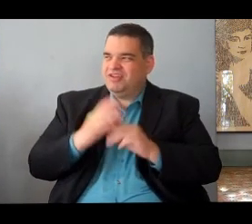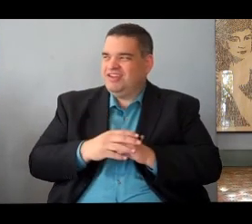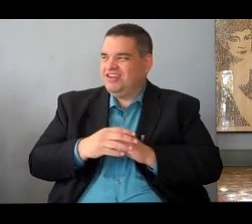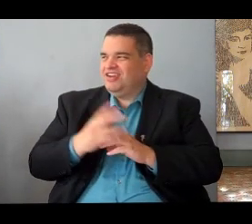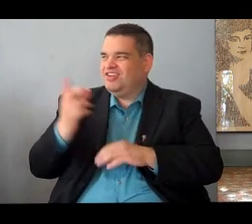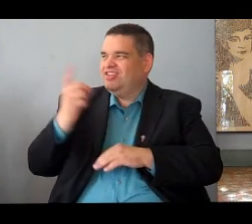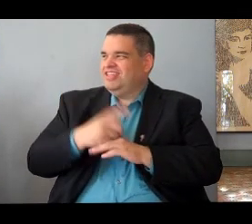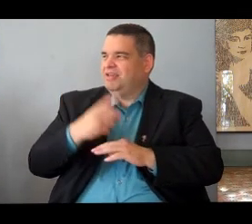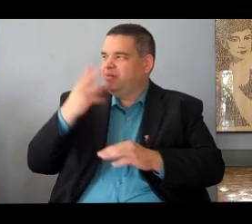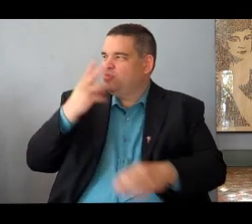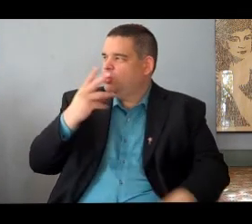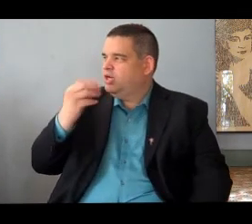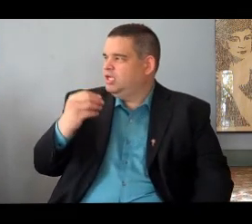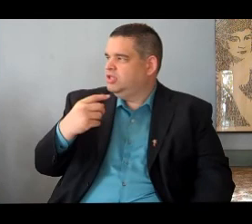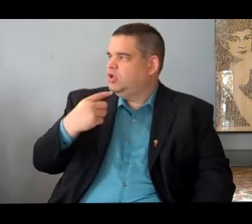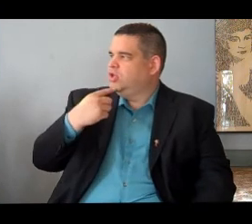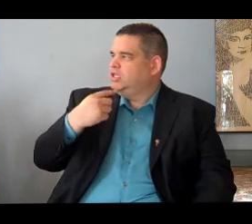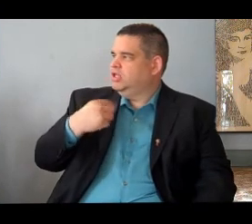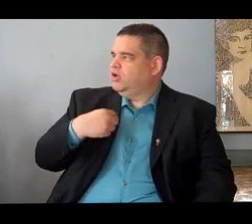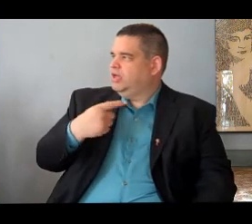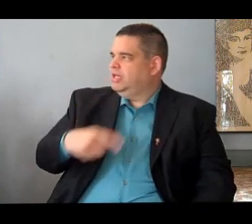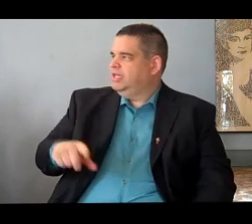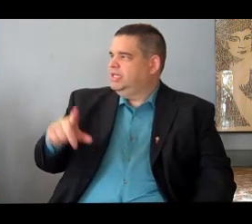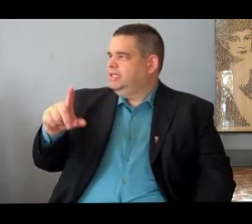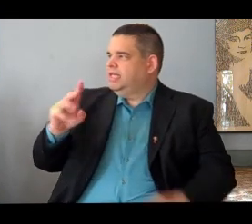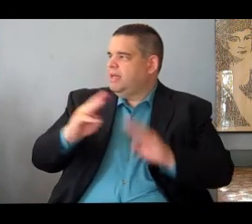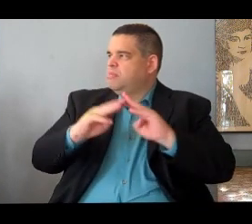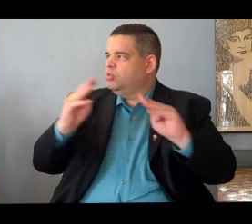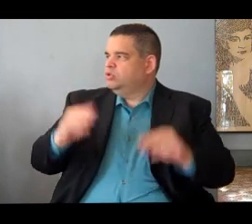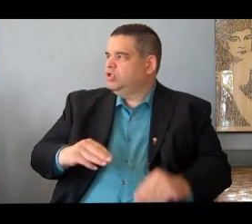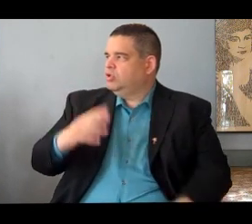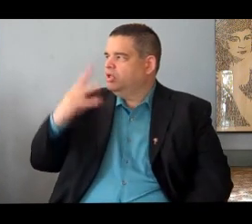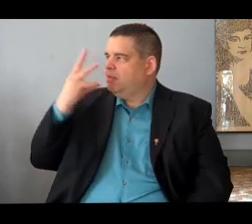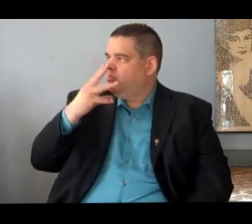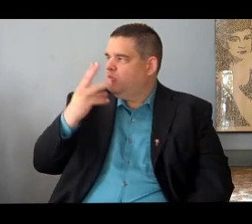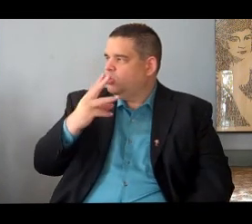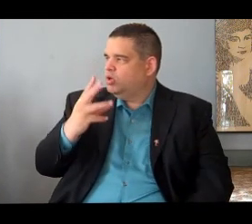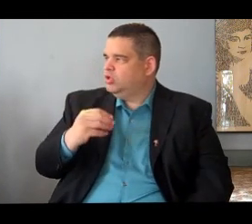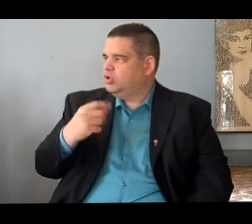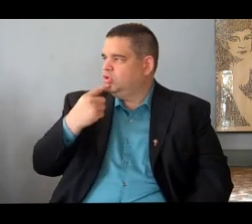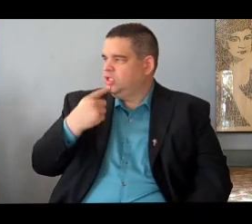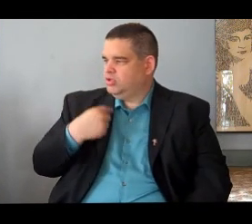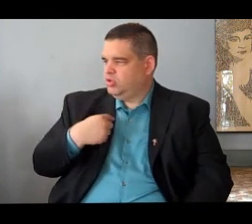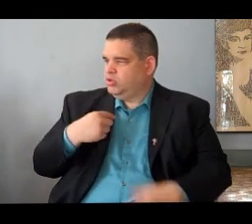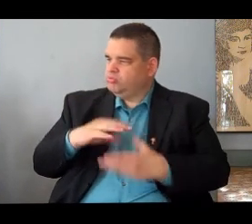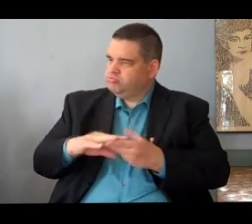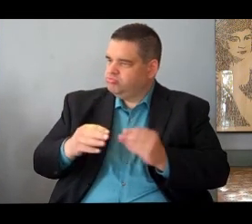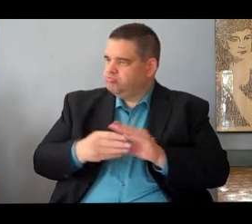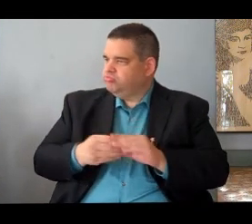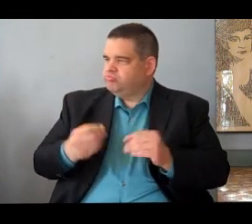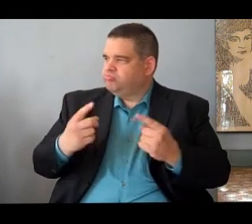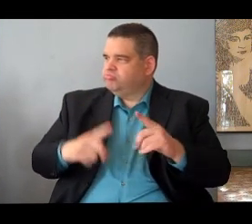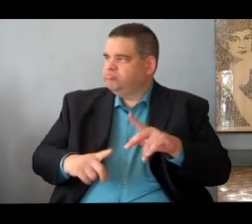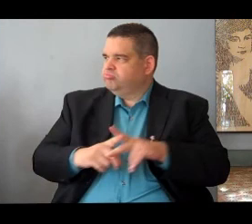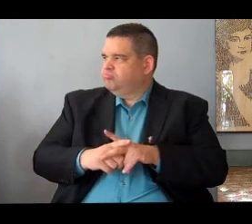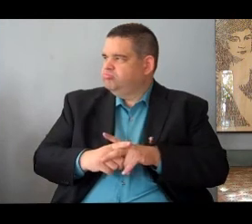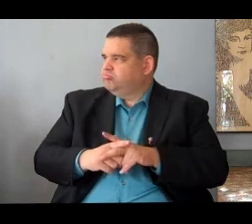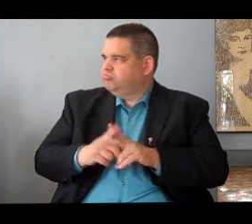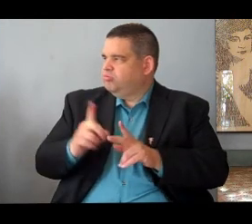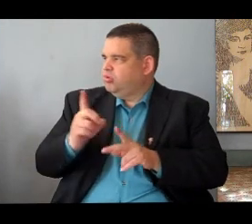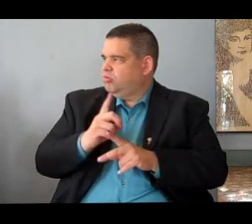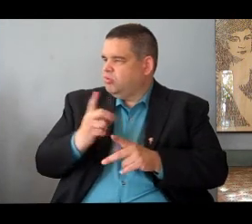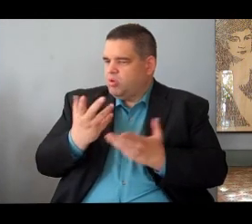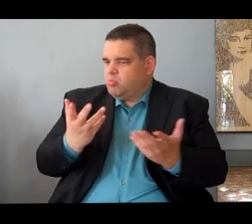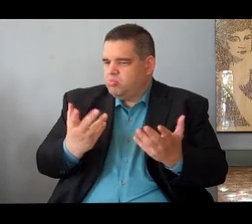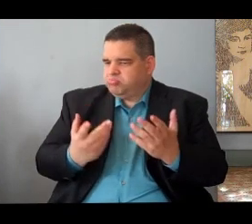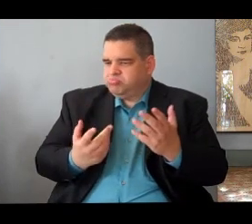día bien chévere. Cuéntanos aquí este museo tan bonito, tenemos los vitrales, cuéntanos cómo surge todo esto, de quién es, de cómo